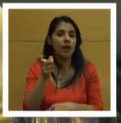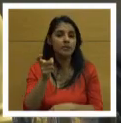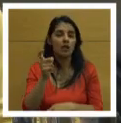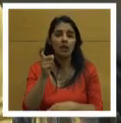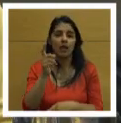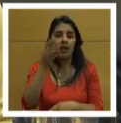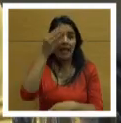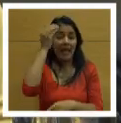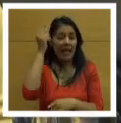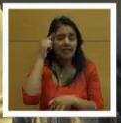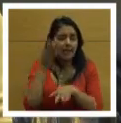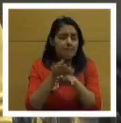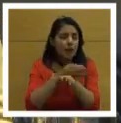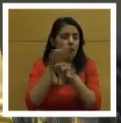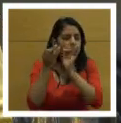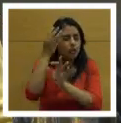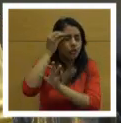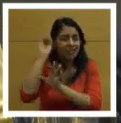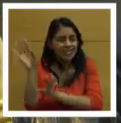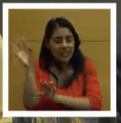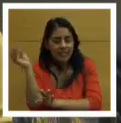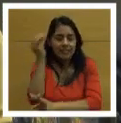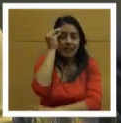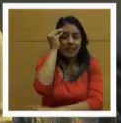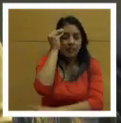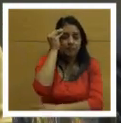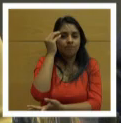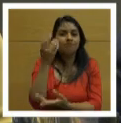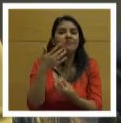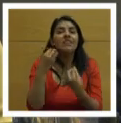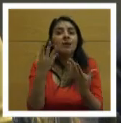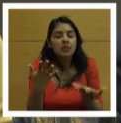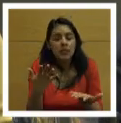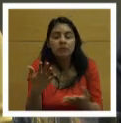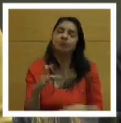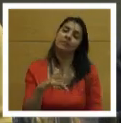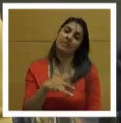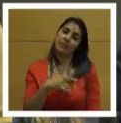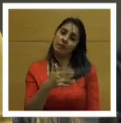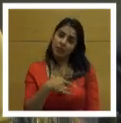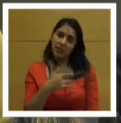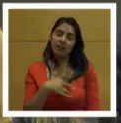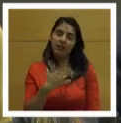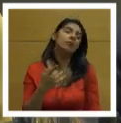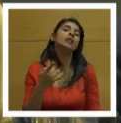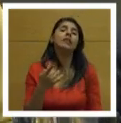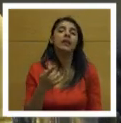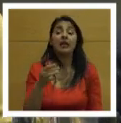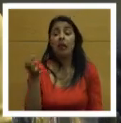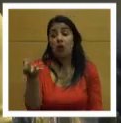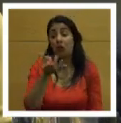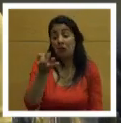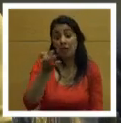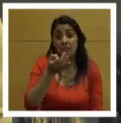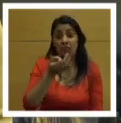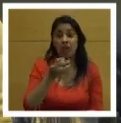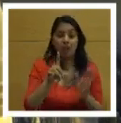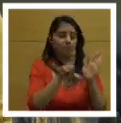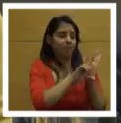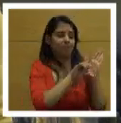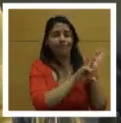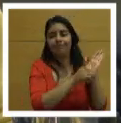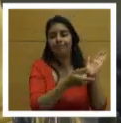cierto?, este prejuicio que tiene, ¿qué es lo que va a ocurrir? Lamentablemente, ¿no es cierto?, van a interpretar erróneamente las leyes y